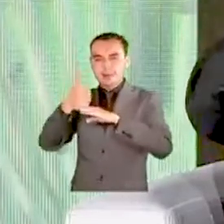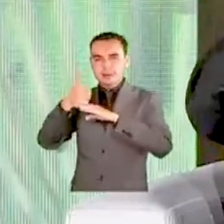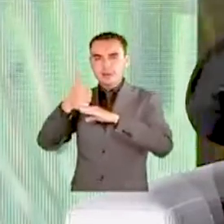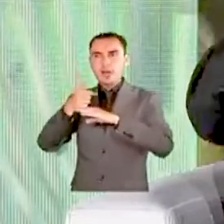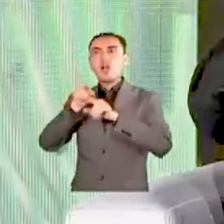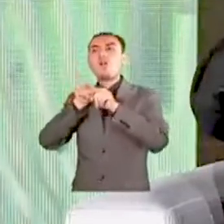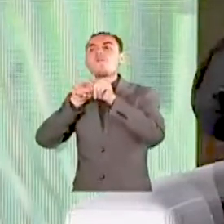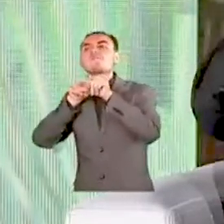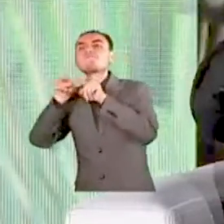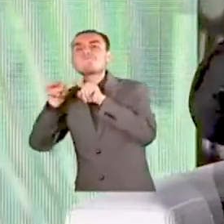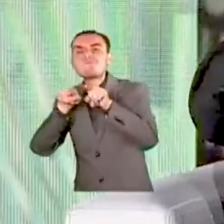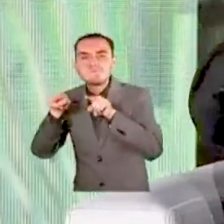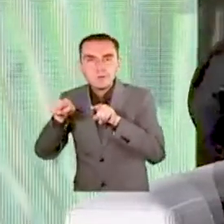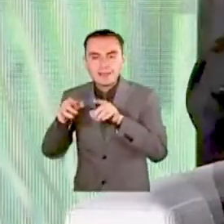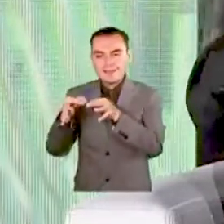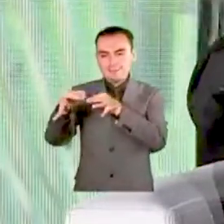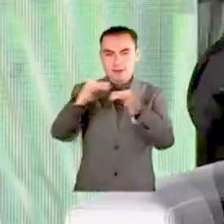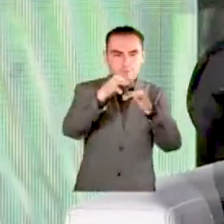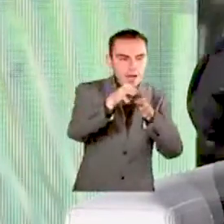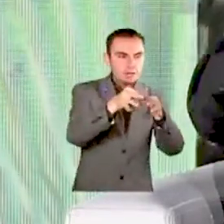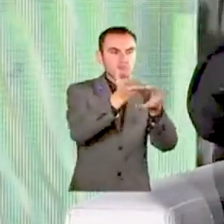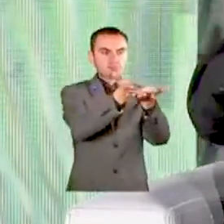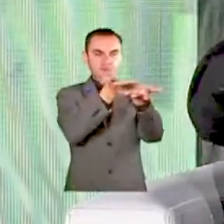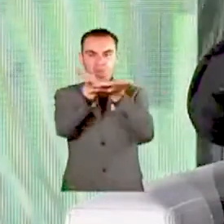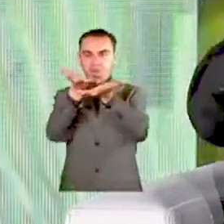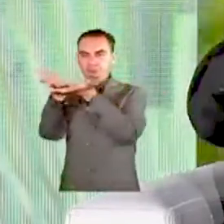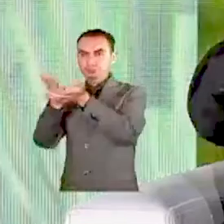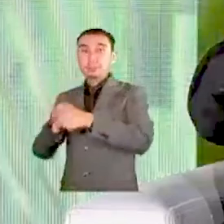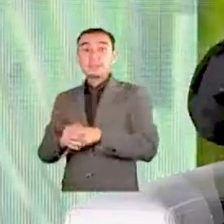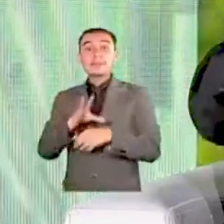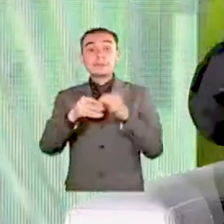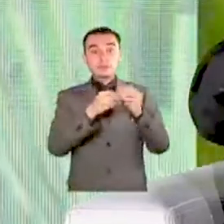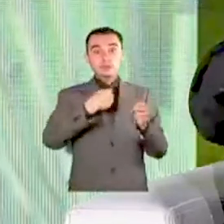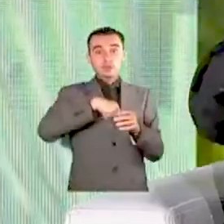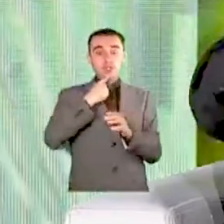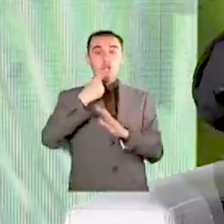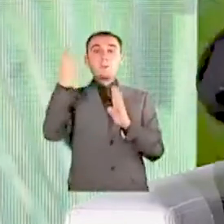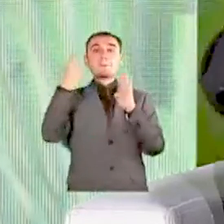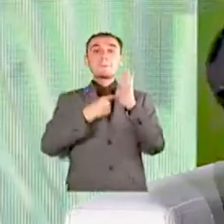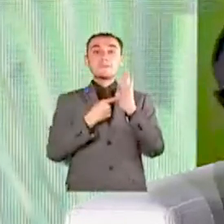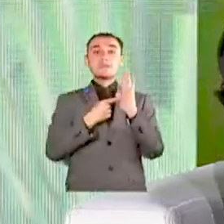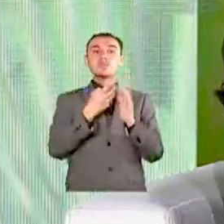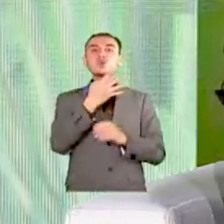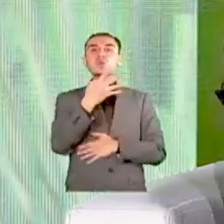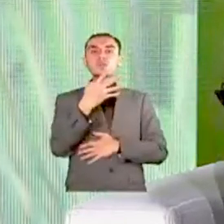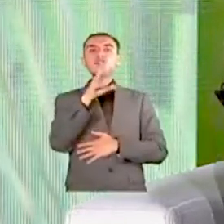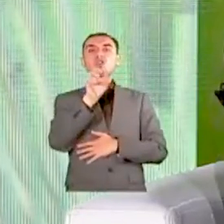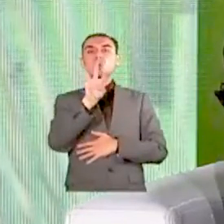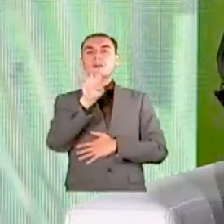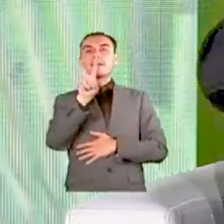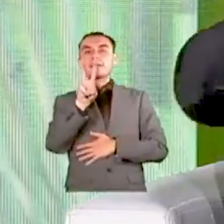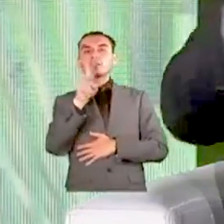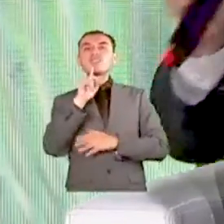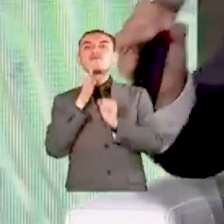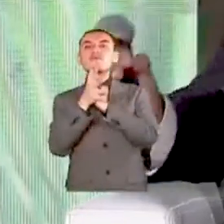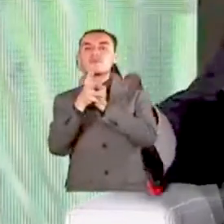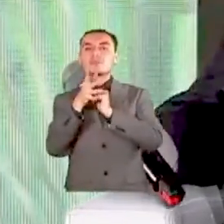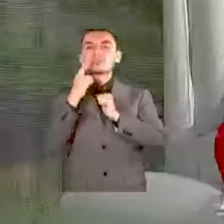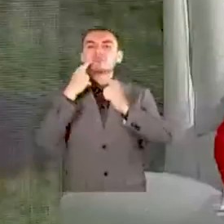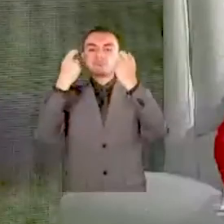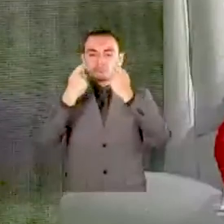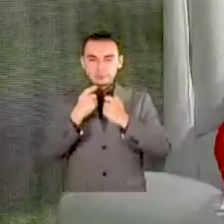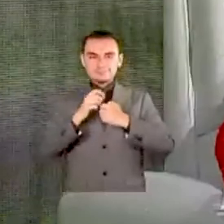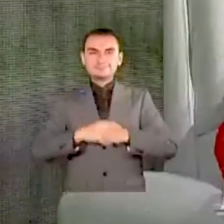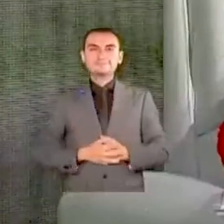corporaciones autónomas regionales, municipios y se realizaron 1.492 informes. Sí, Gustavo, sería